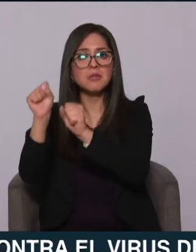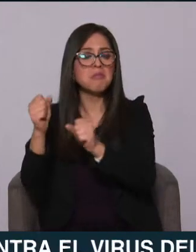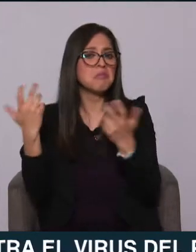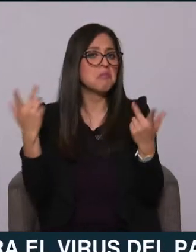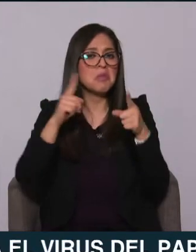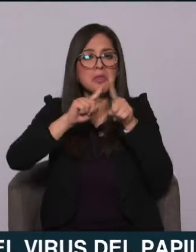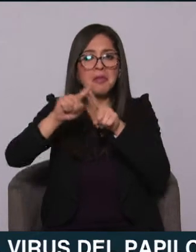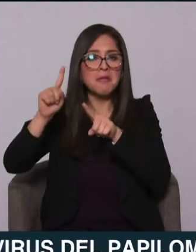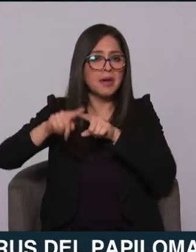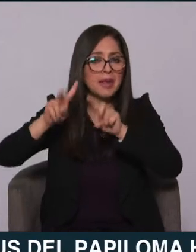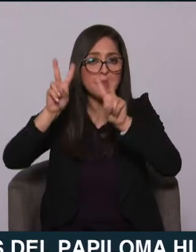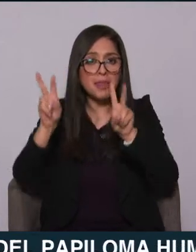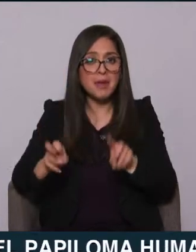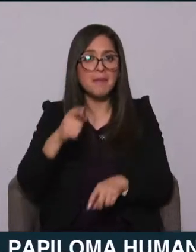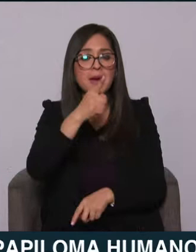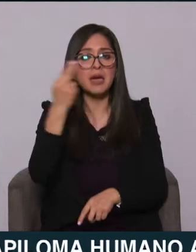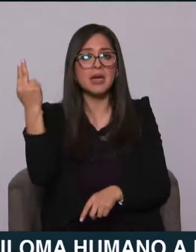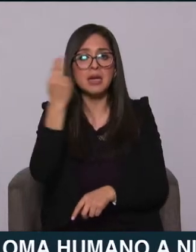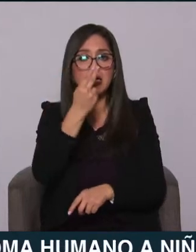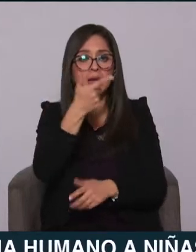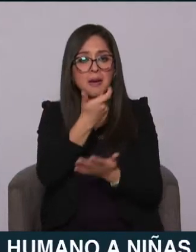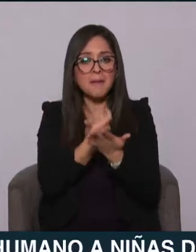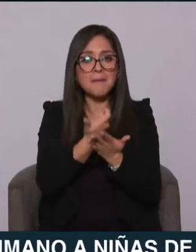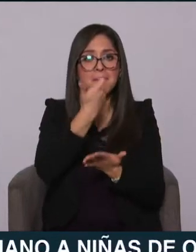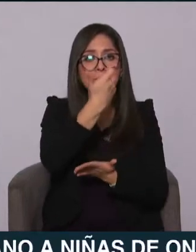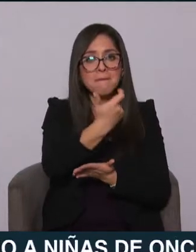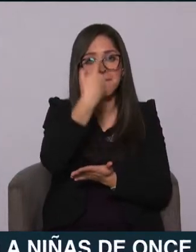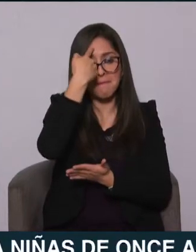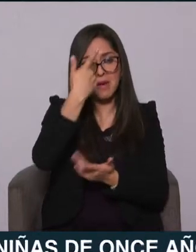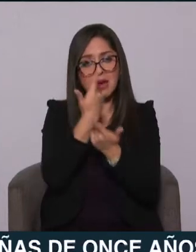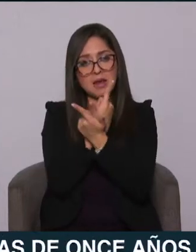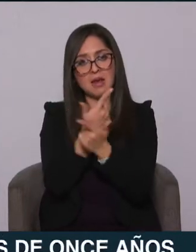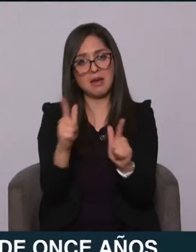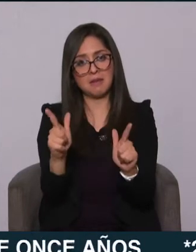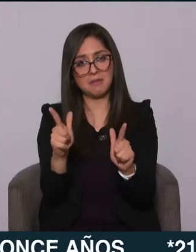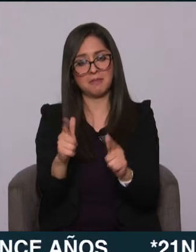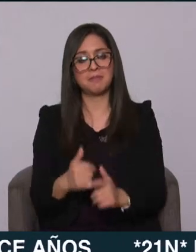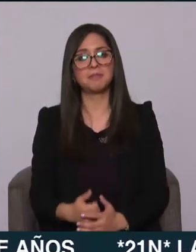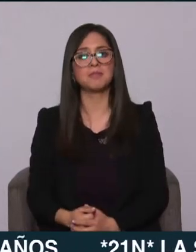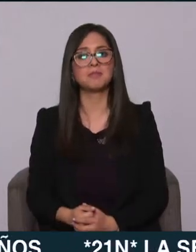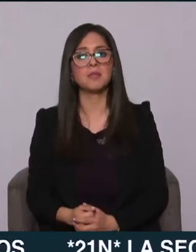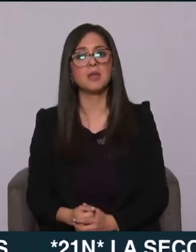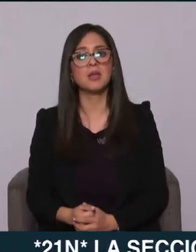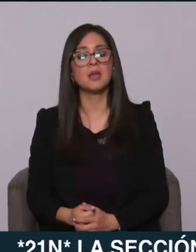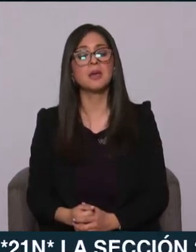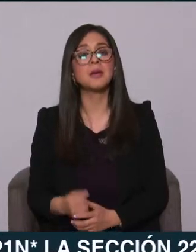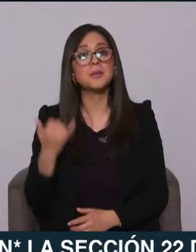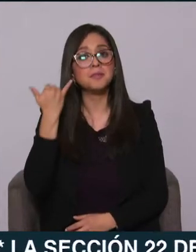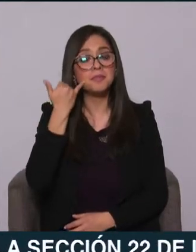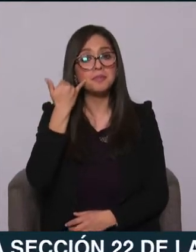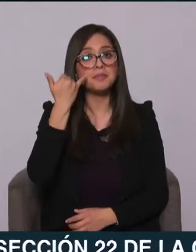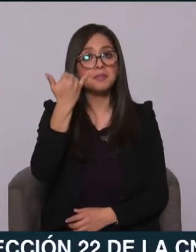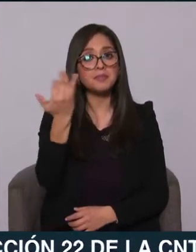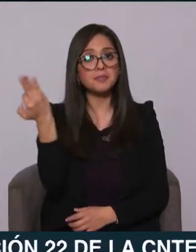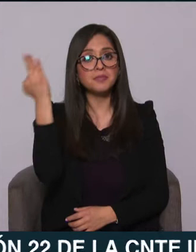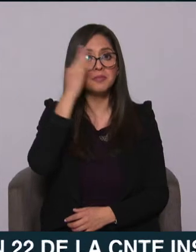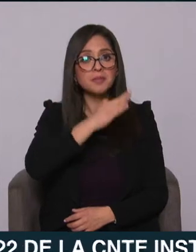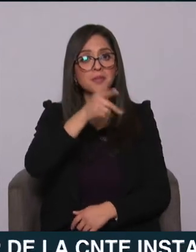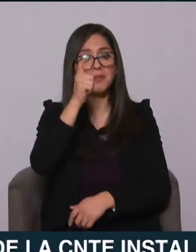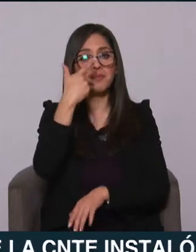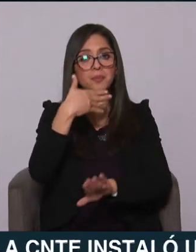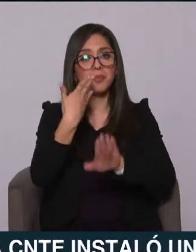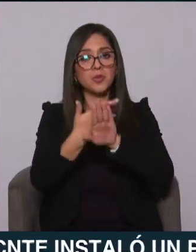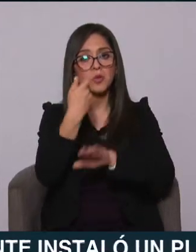motivo y que se requiere de cierta cantidad de dinero para liberarlo. Extorsión familiar. Para cometer este delito,